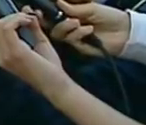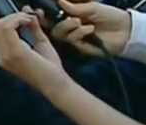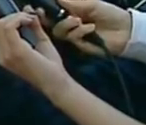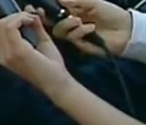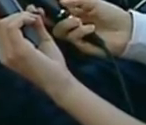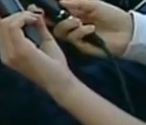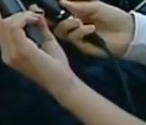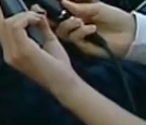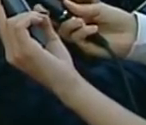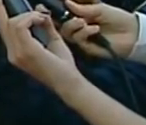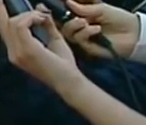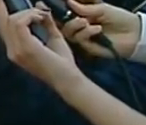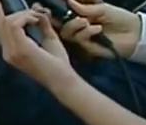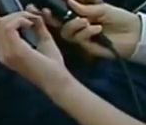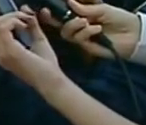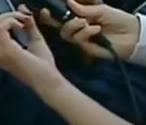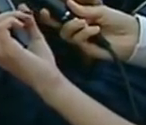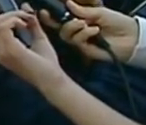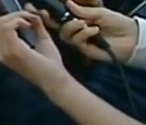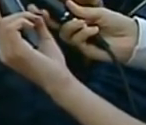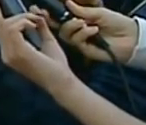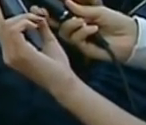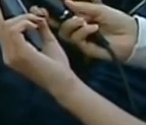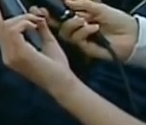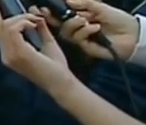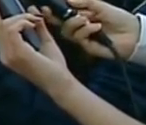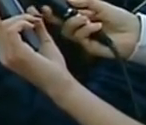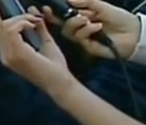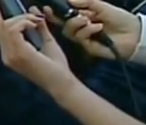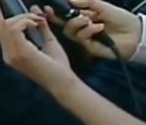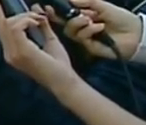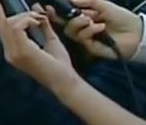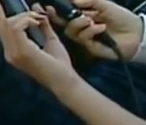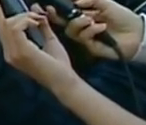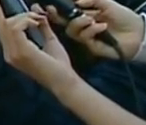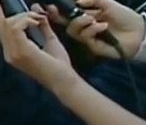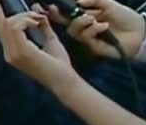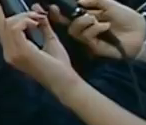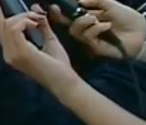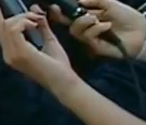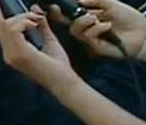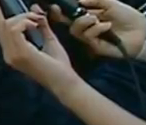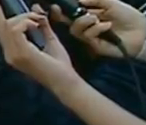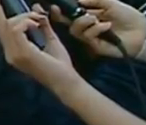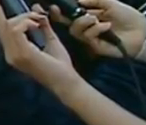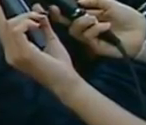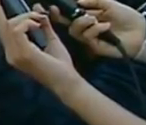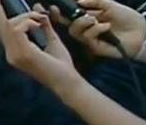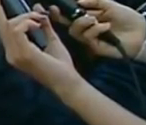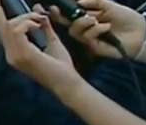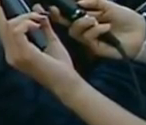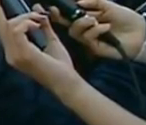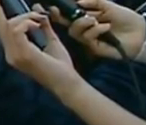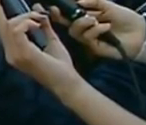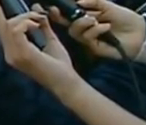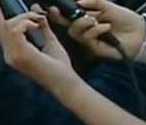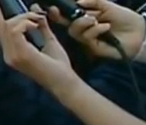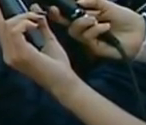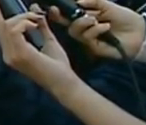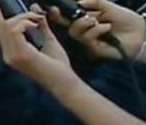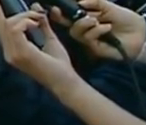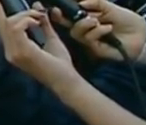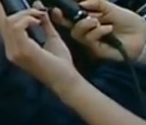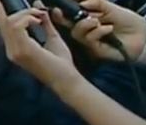ejemplo, que han demostrado la disposición que tienen de comerciar con Venezuela,